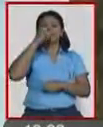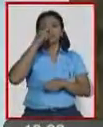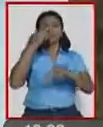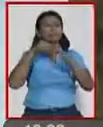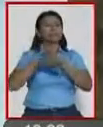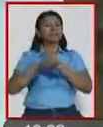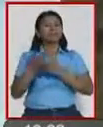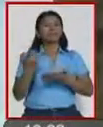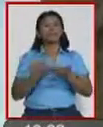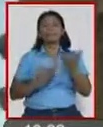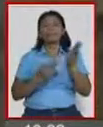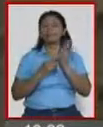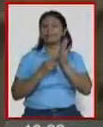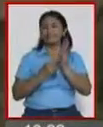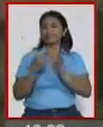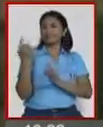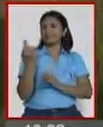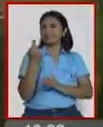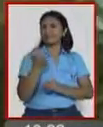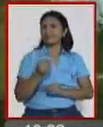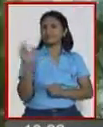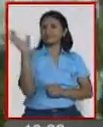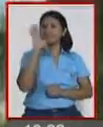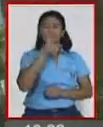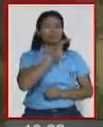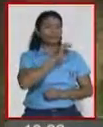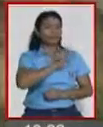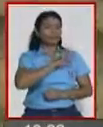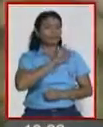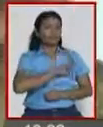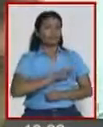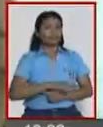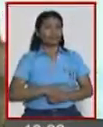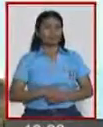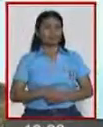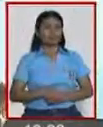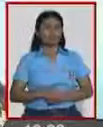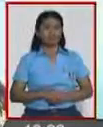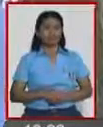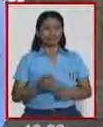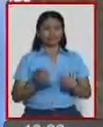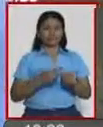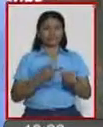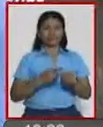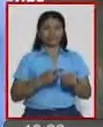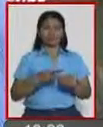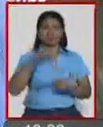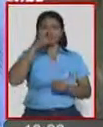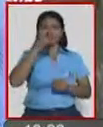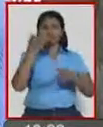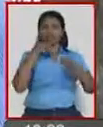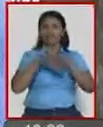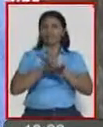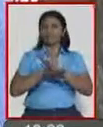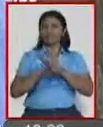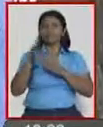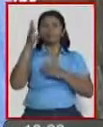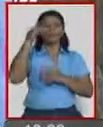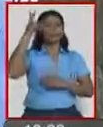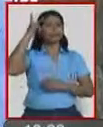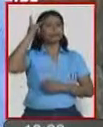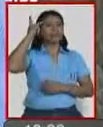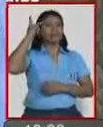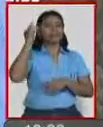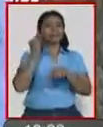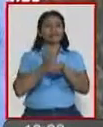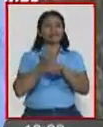por algunos representantes religiosos que solamente buscan beneficios. Primero, una intromisión directa en asuntos